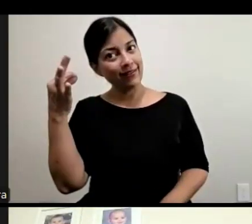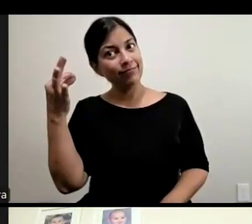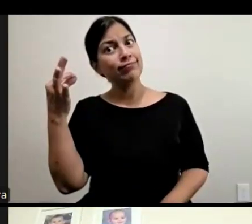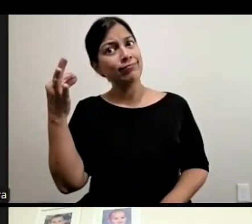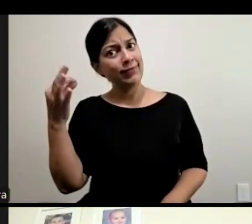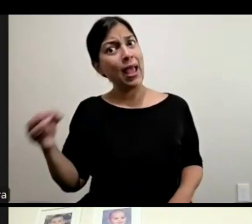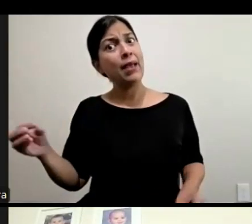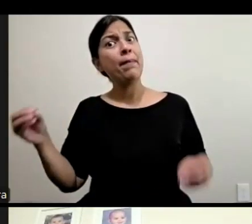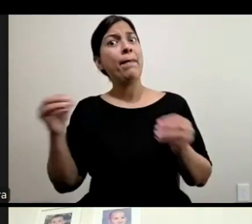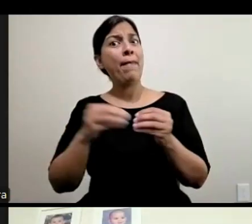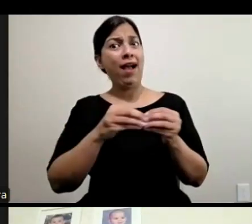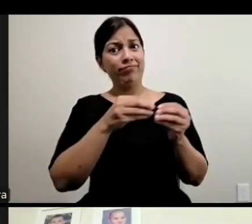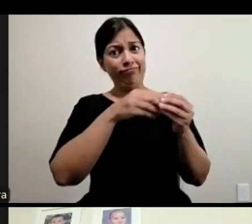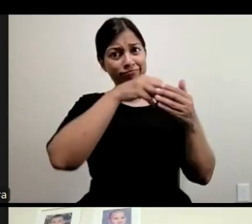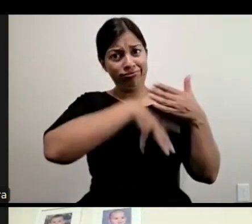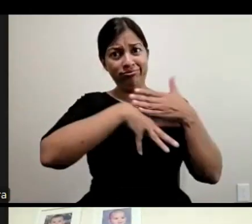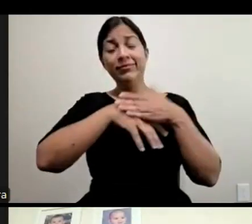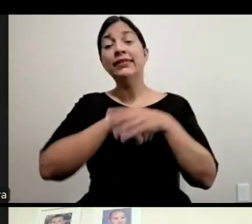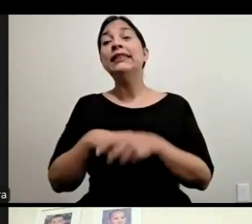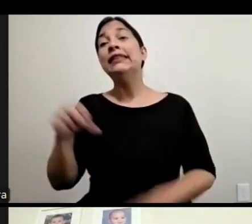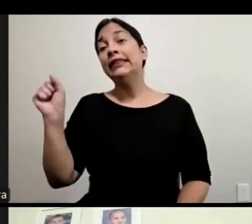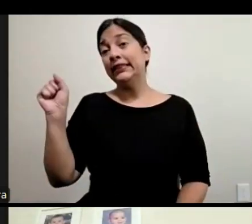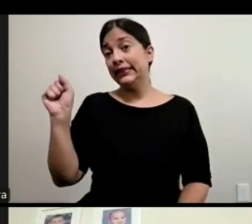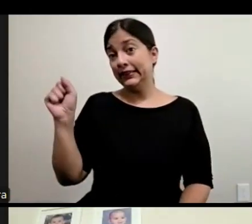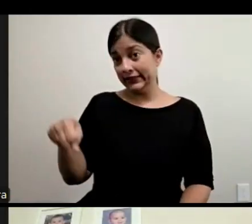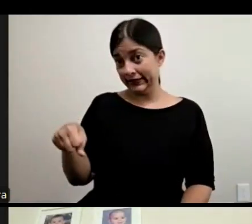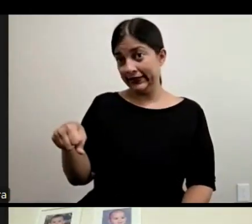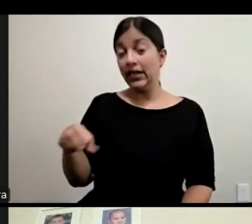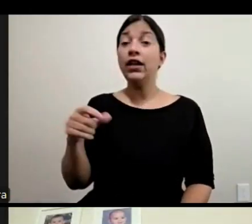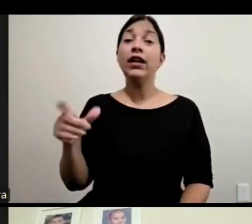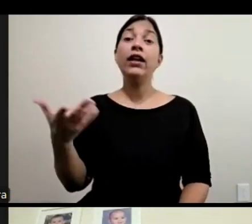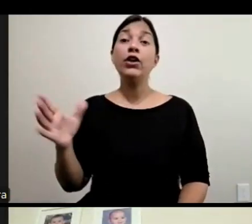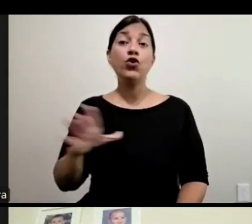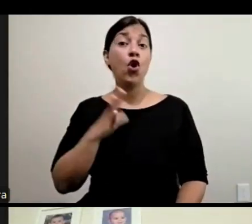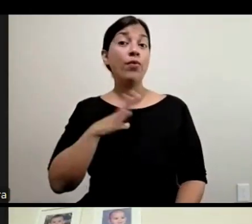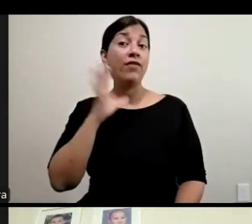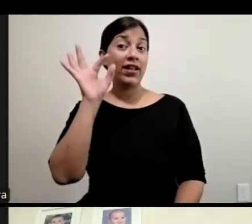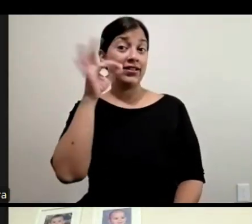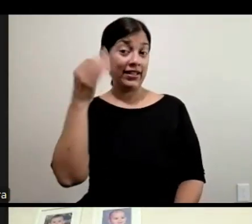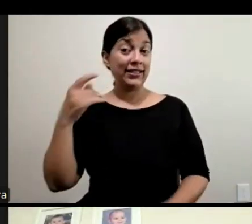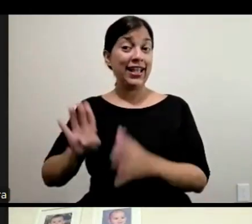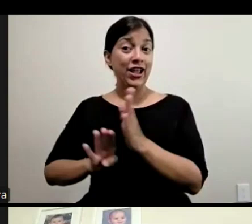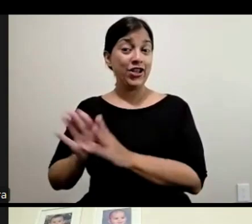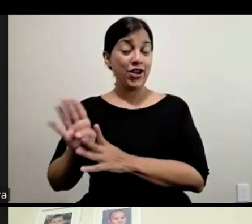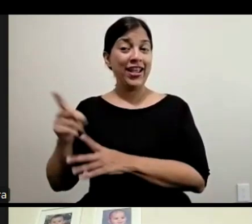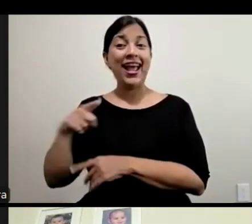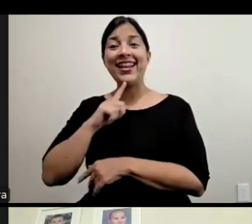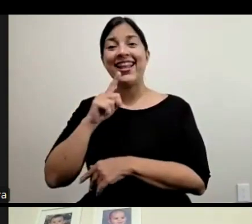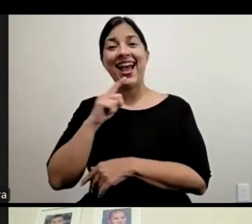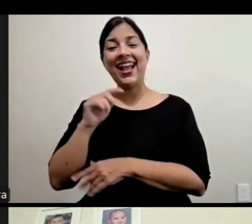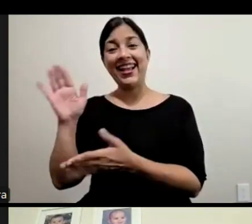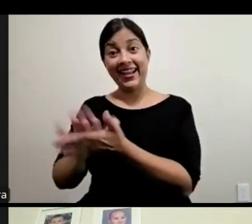más. Pero, sí, el estilo noble francés, exacto, que se desarrolló en la Real Academia de la